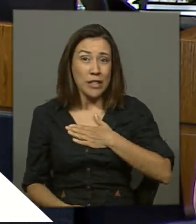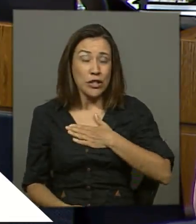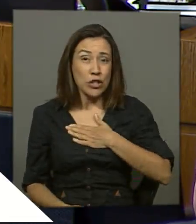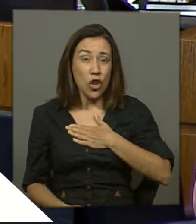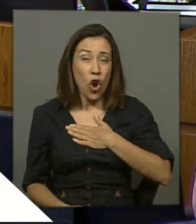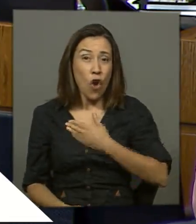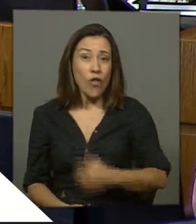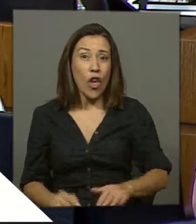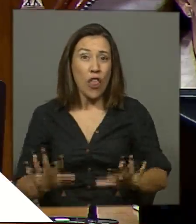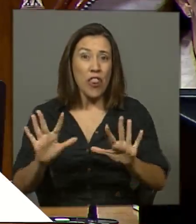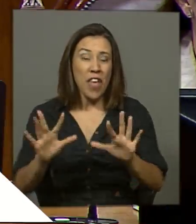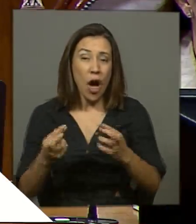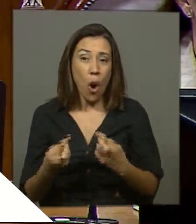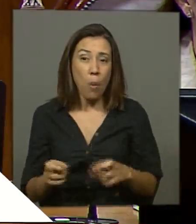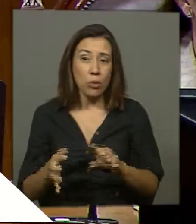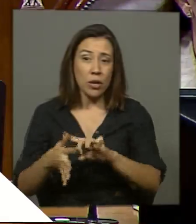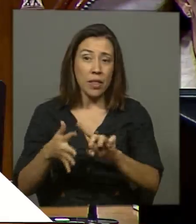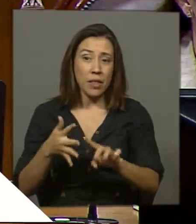10